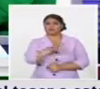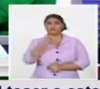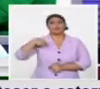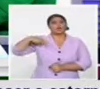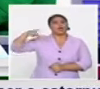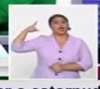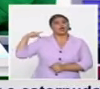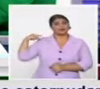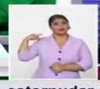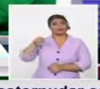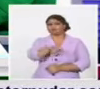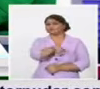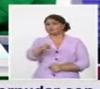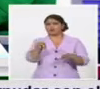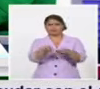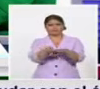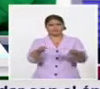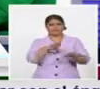el acumulado